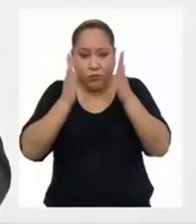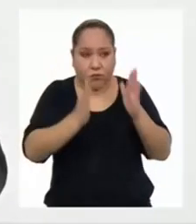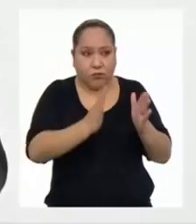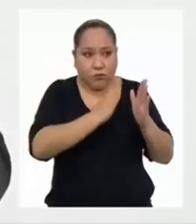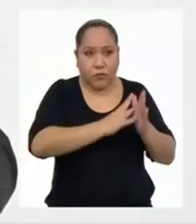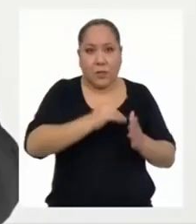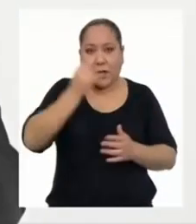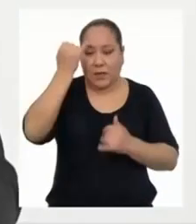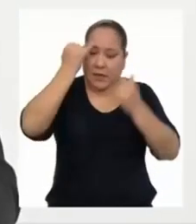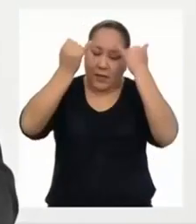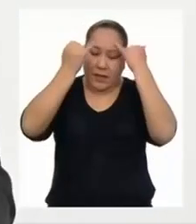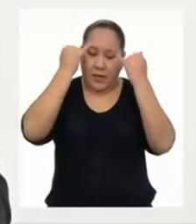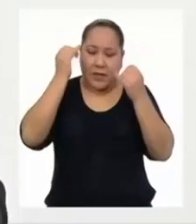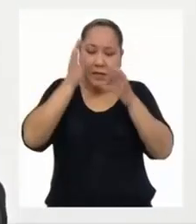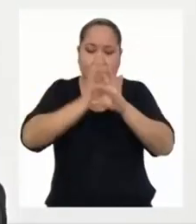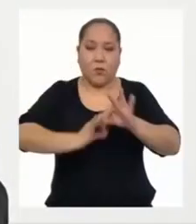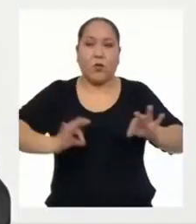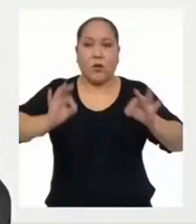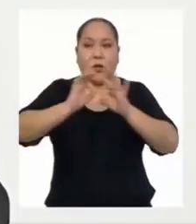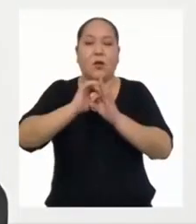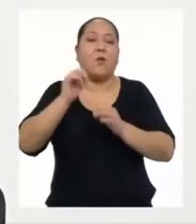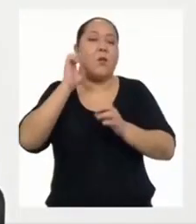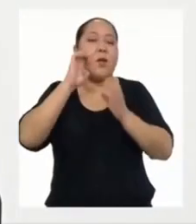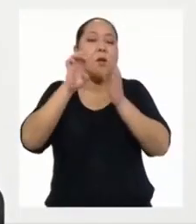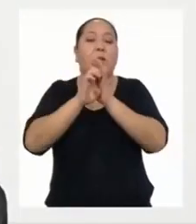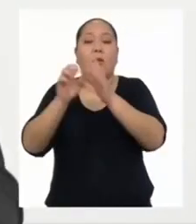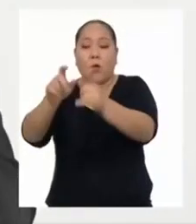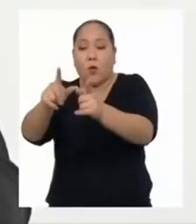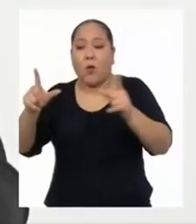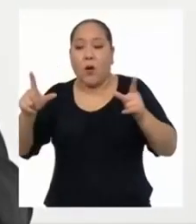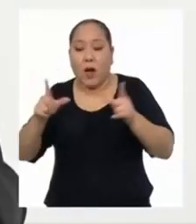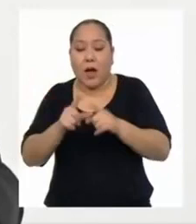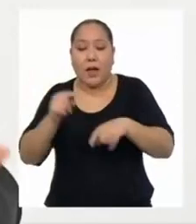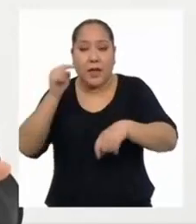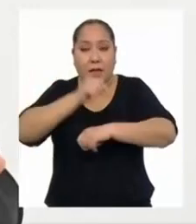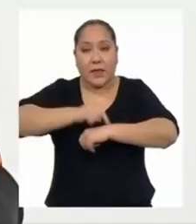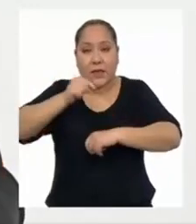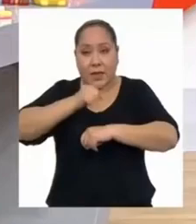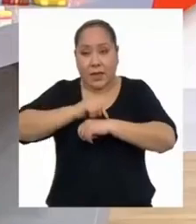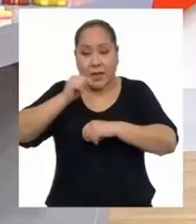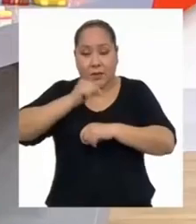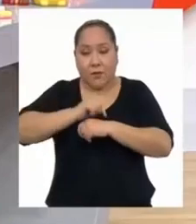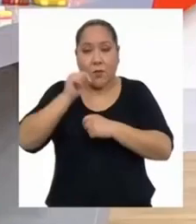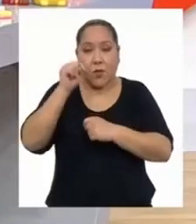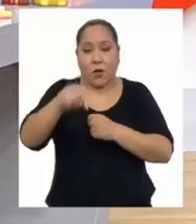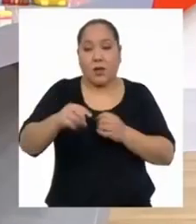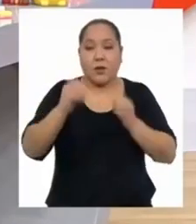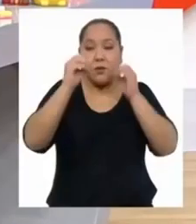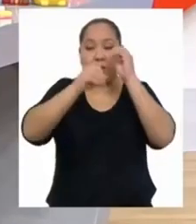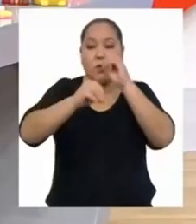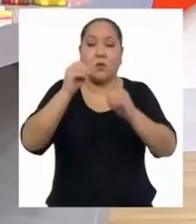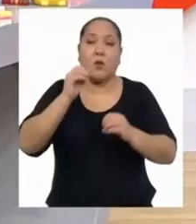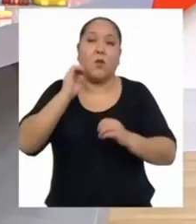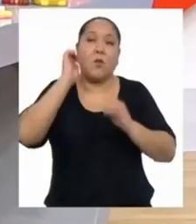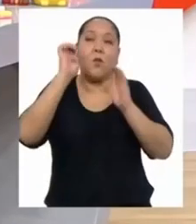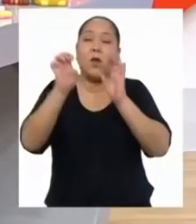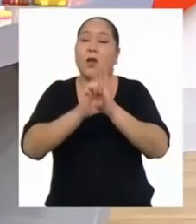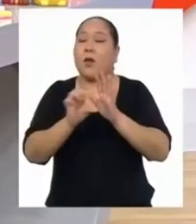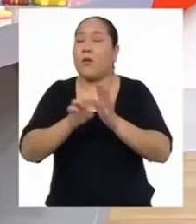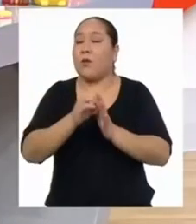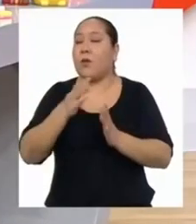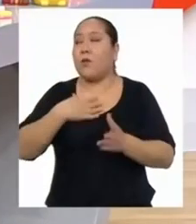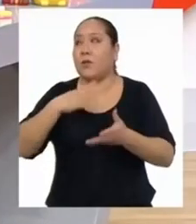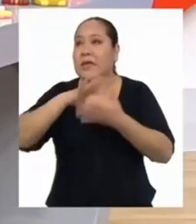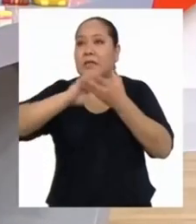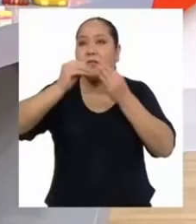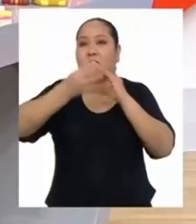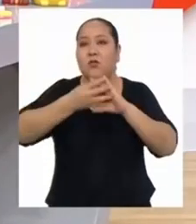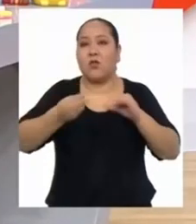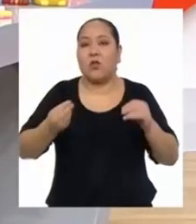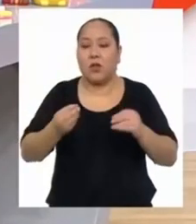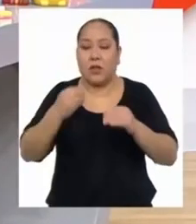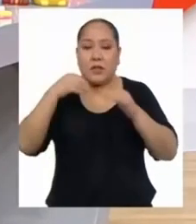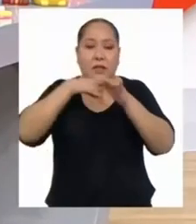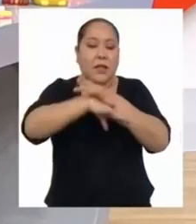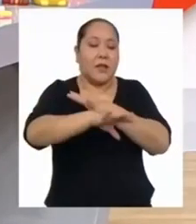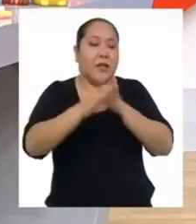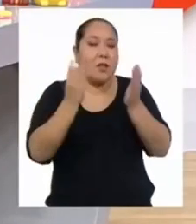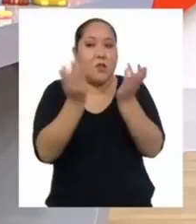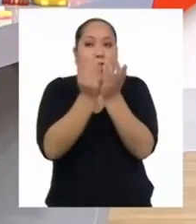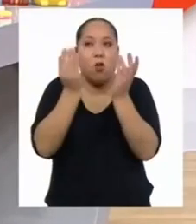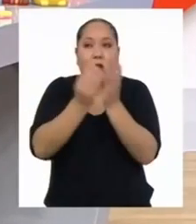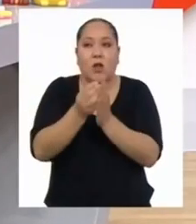lugar y el momento donde sucedieron los hechos que vamos a narrar. Por ejemplo, mi historia ocurre en mi colegio, hace algunos